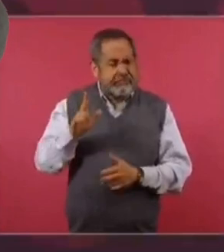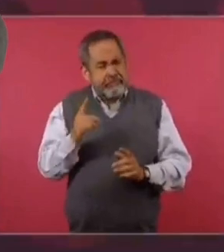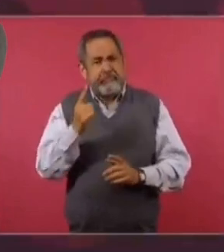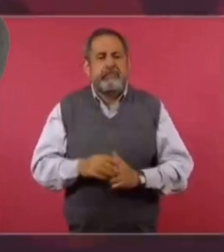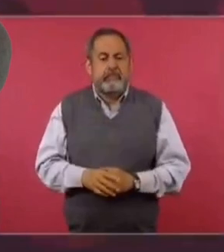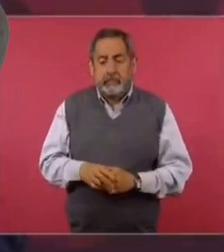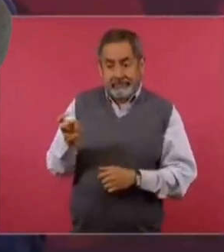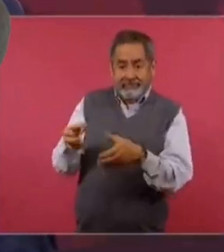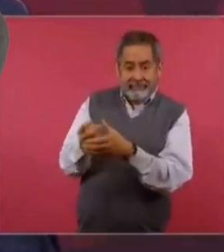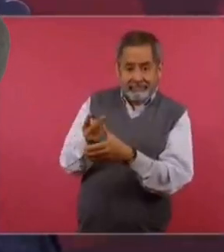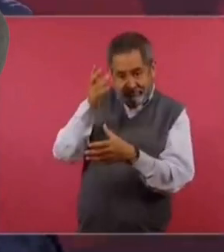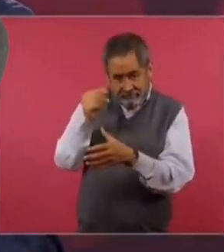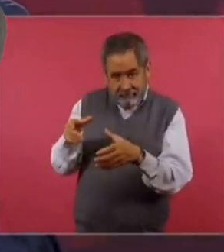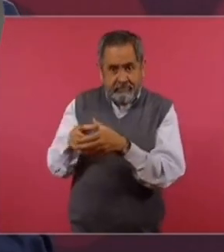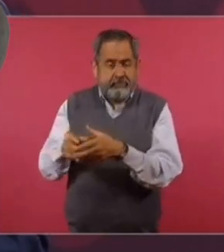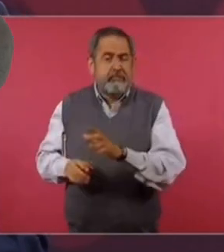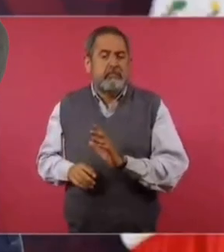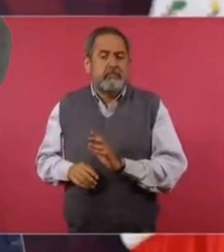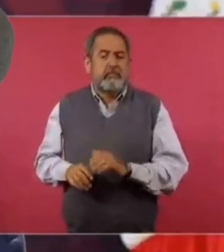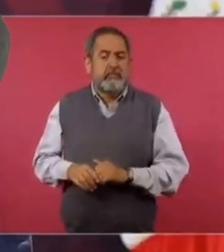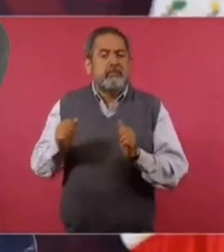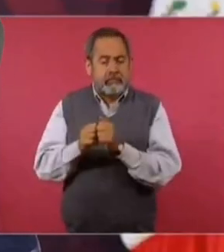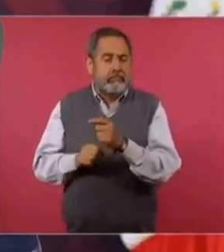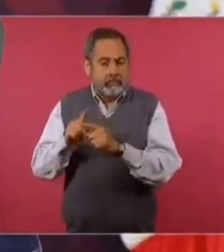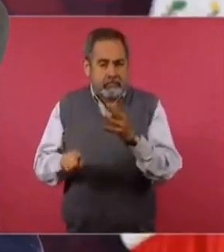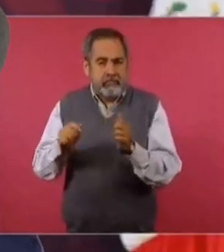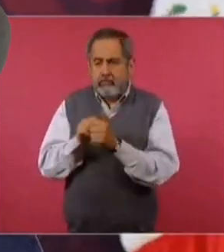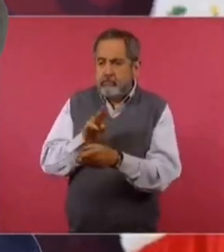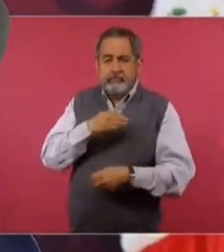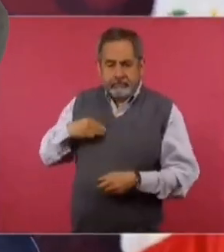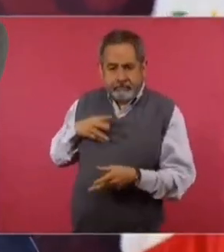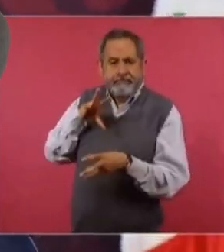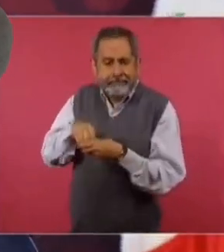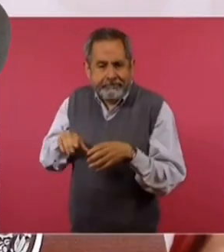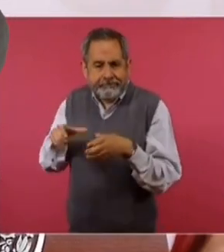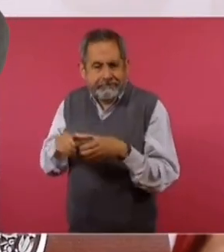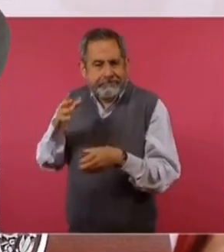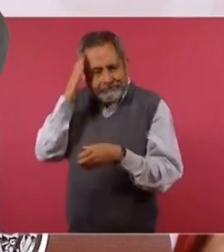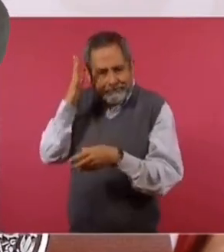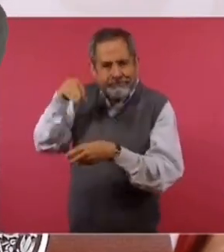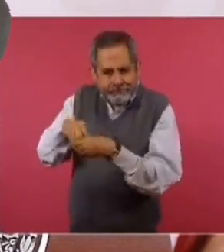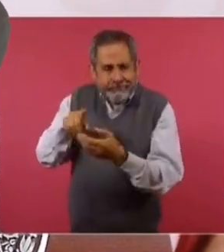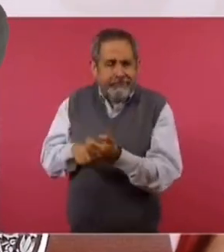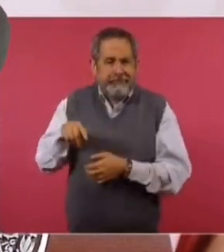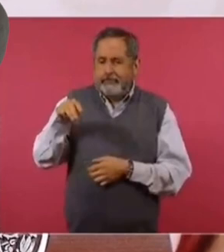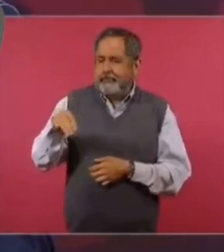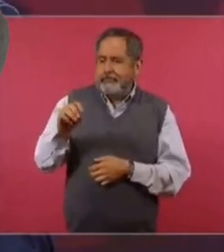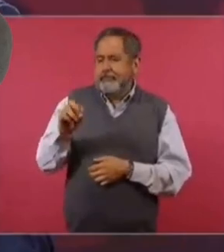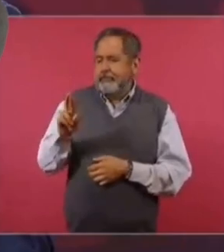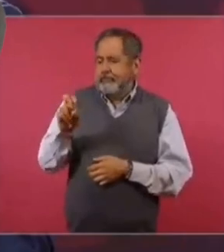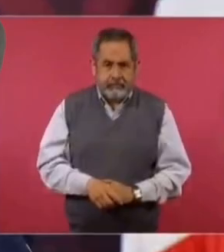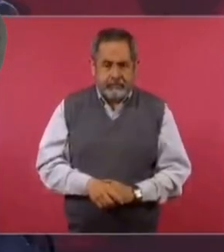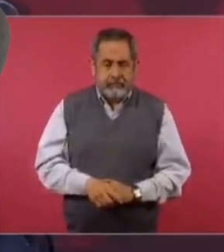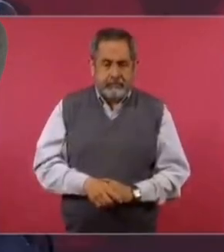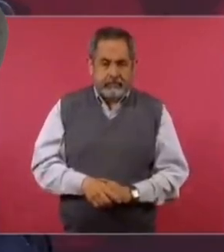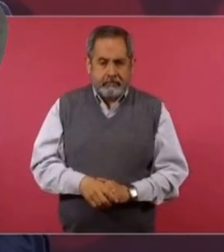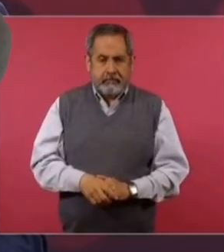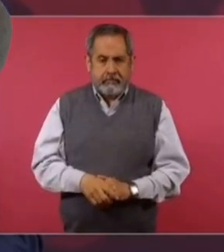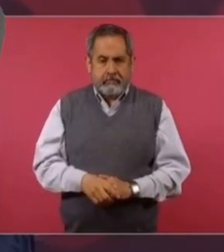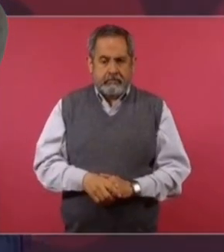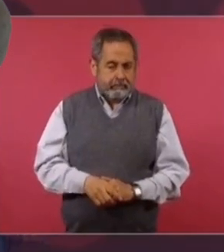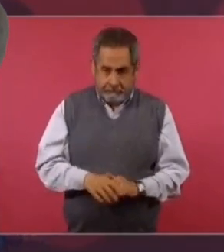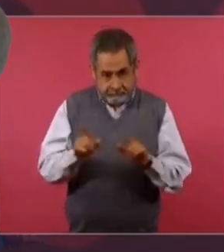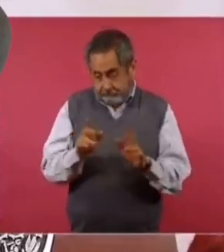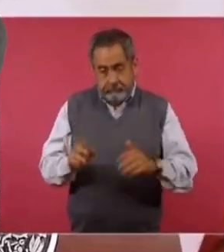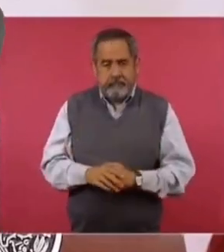más que ese acuerdo se hizo con militantes y dirigentes de Morena.